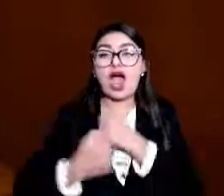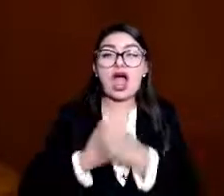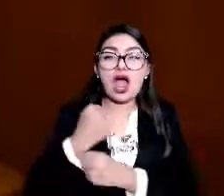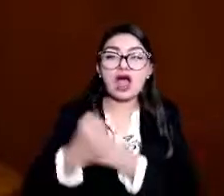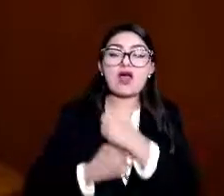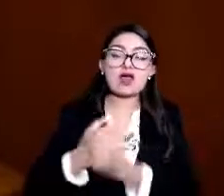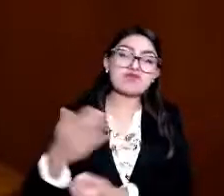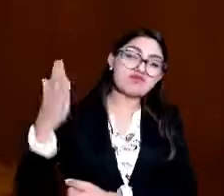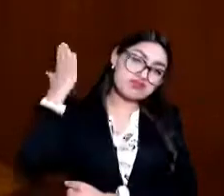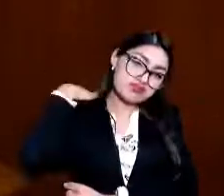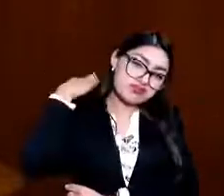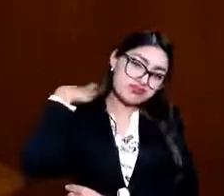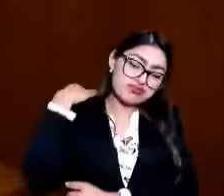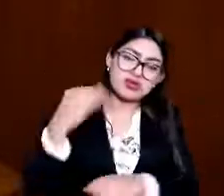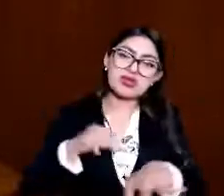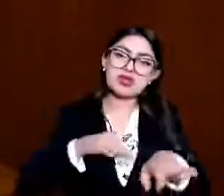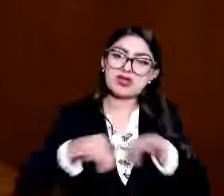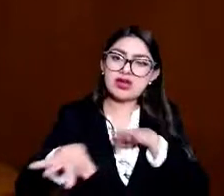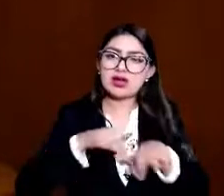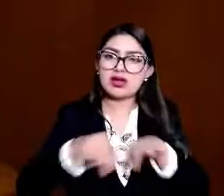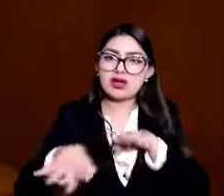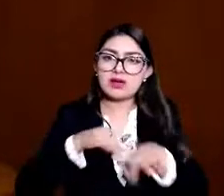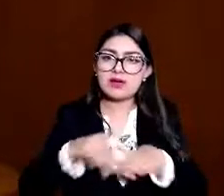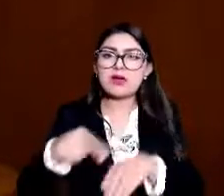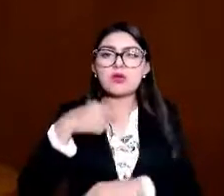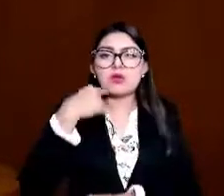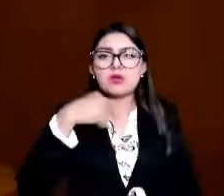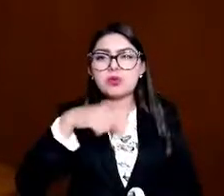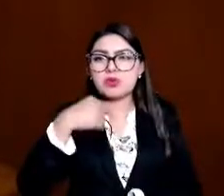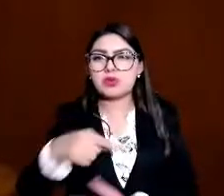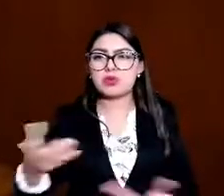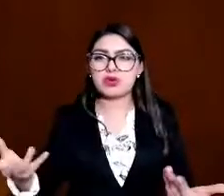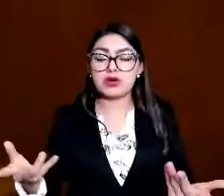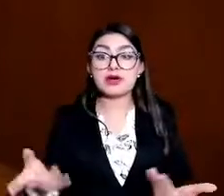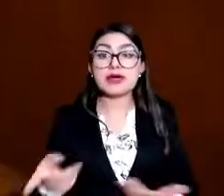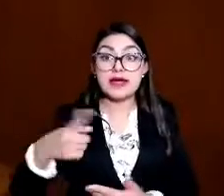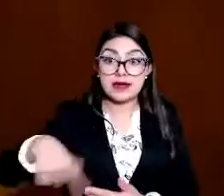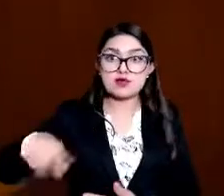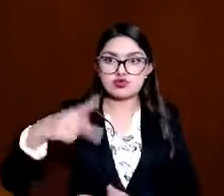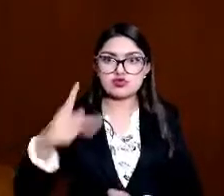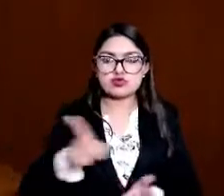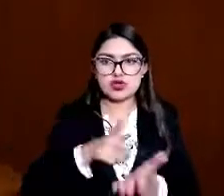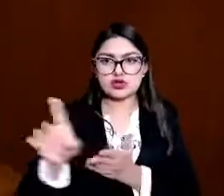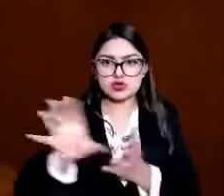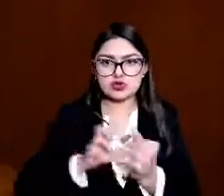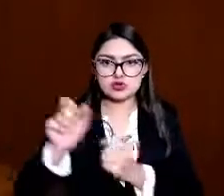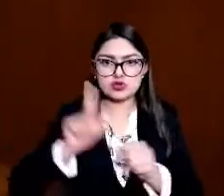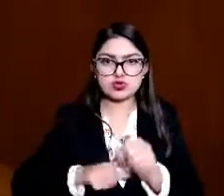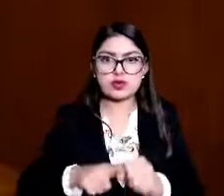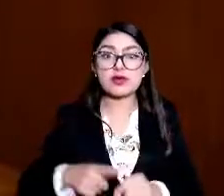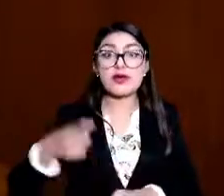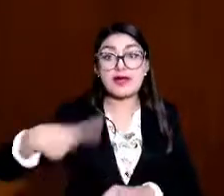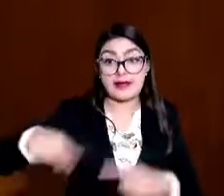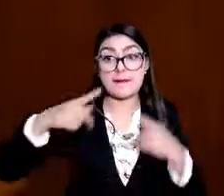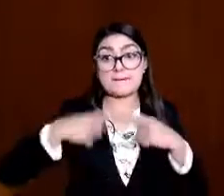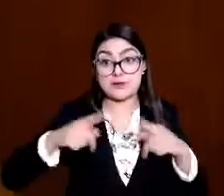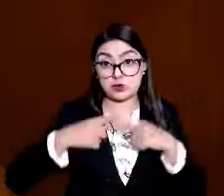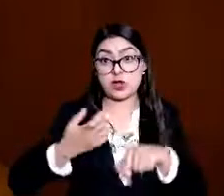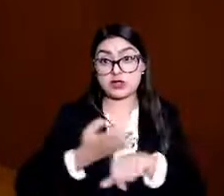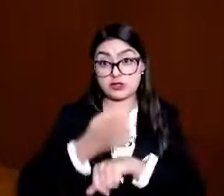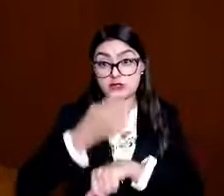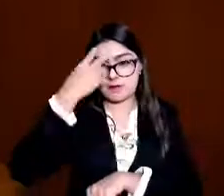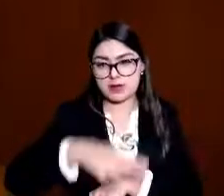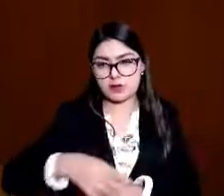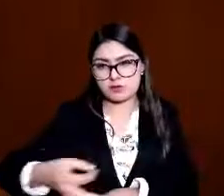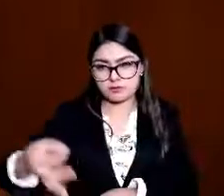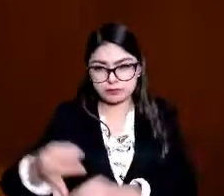con una vivienda digna es un derecho constitucional que claramente con los mexiquenses no se cumple. El gobierno